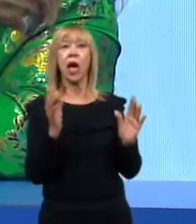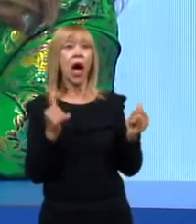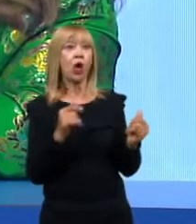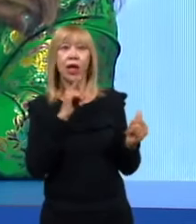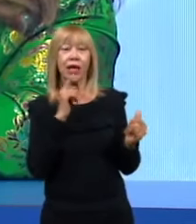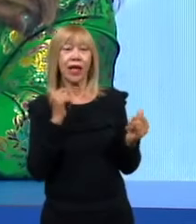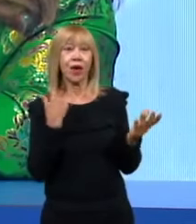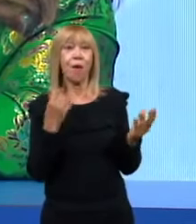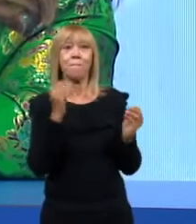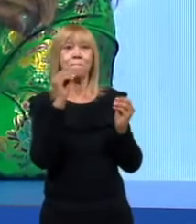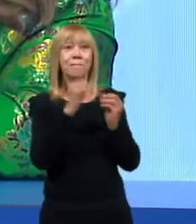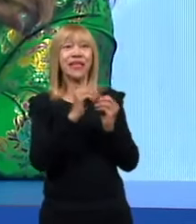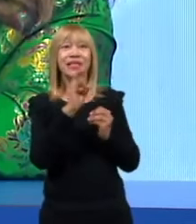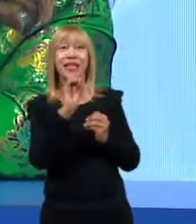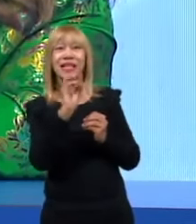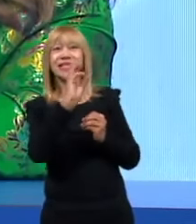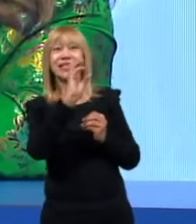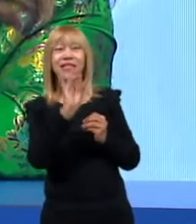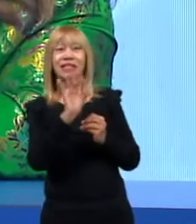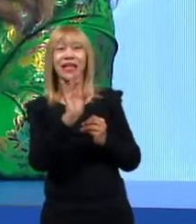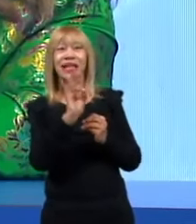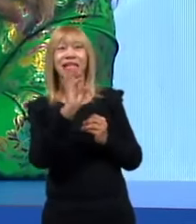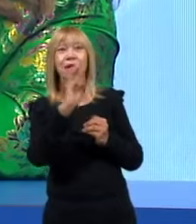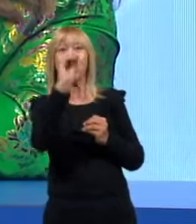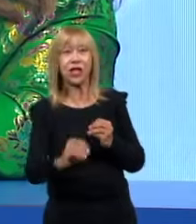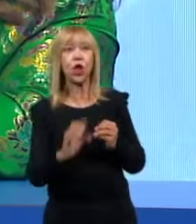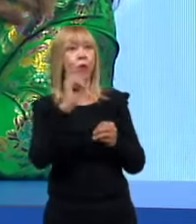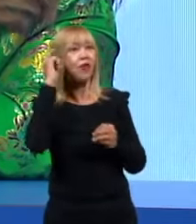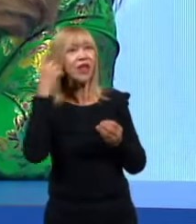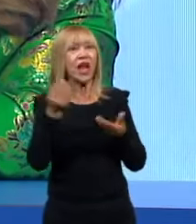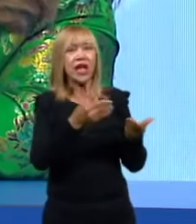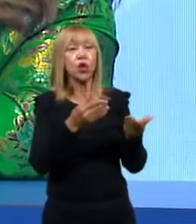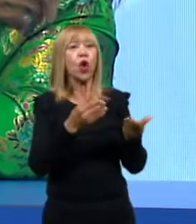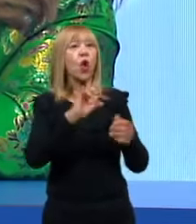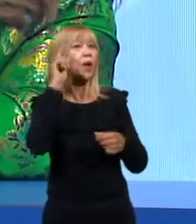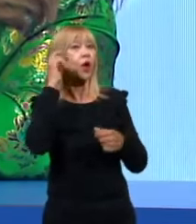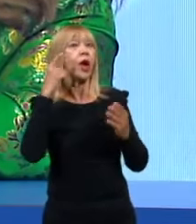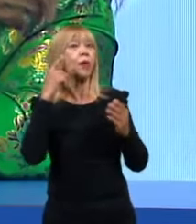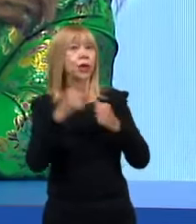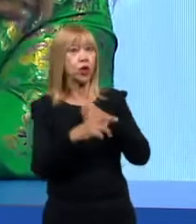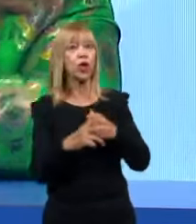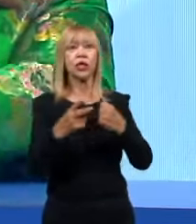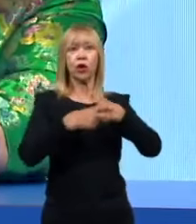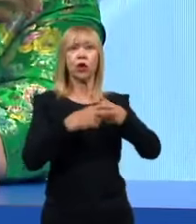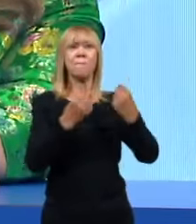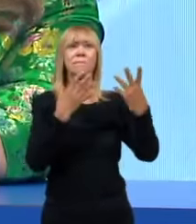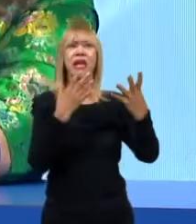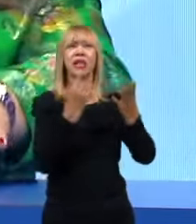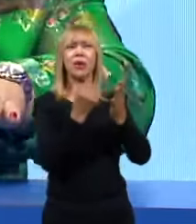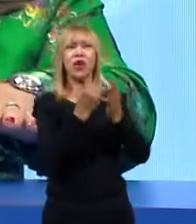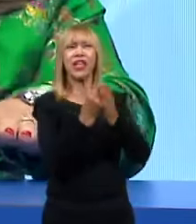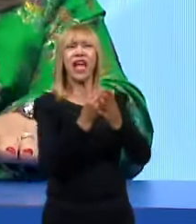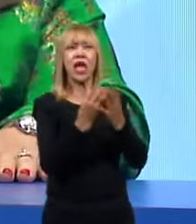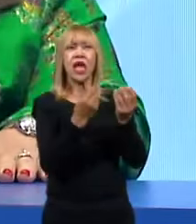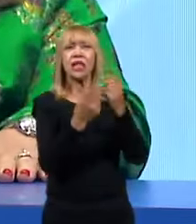generando con más de 76% de pareo federal, el gobierno de Puerto Rico se está ahorrando miles de millones de dólares que antes tenía que poner en la mesa